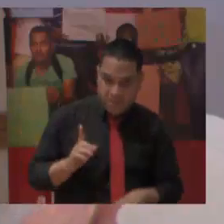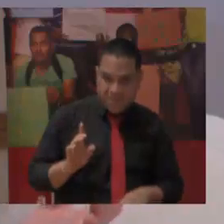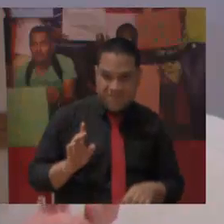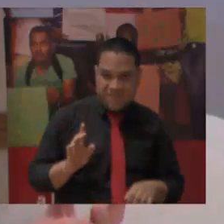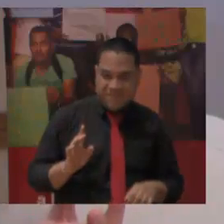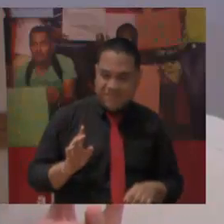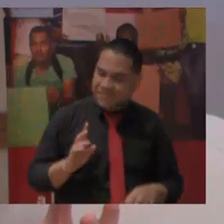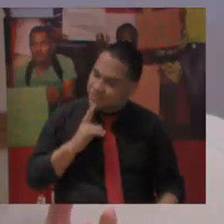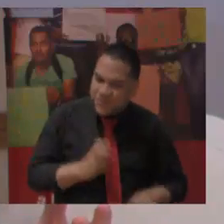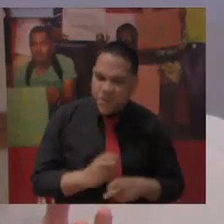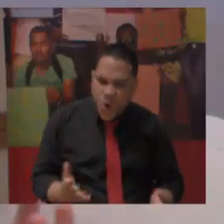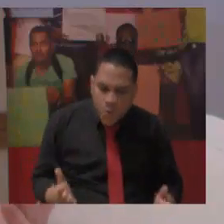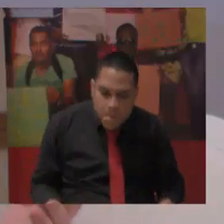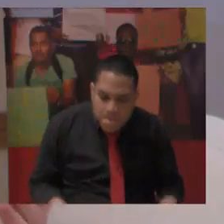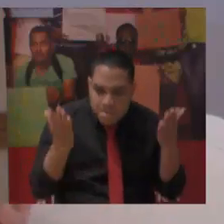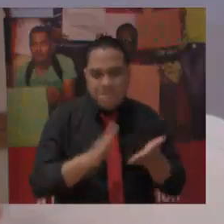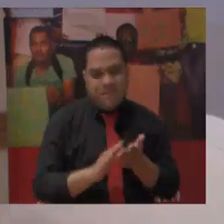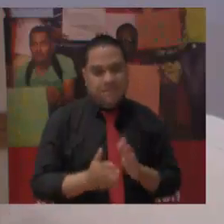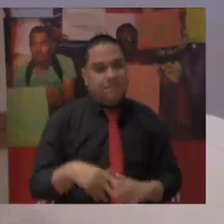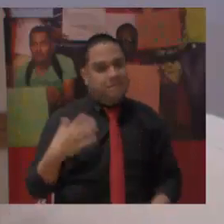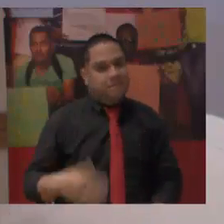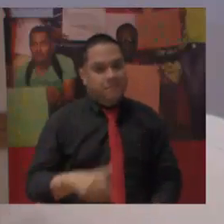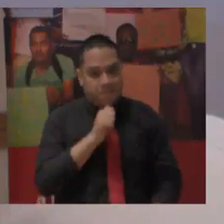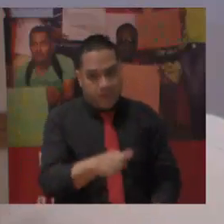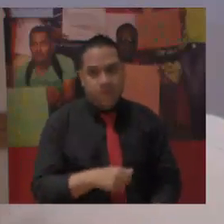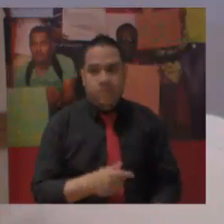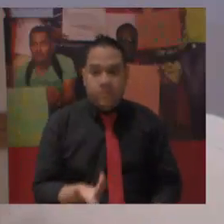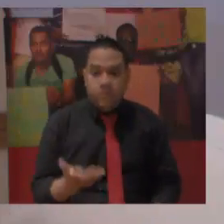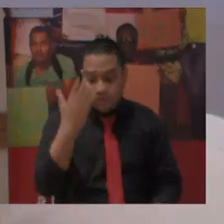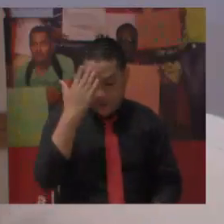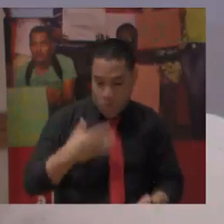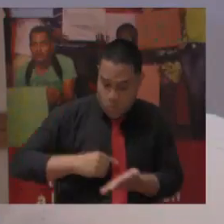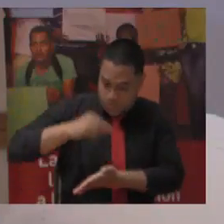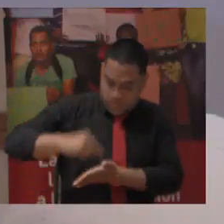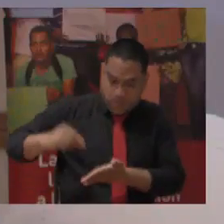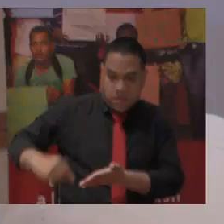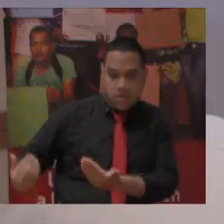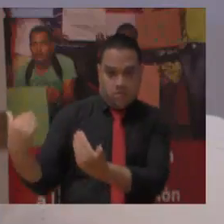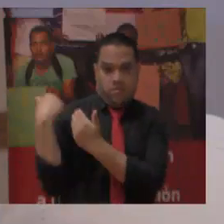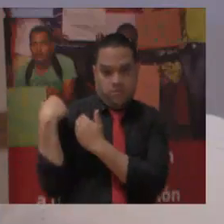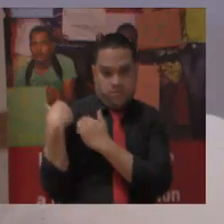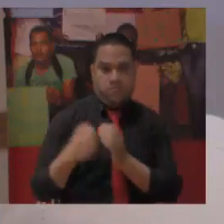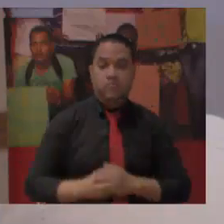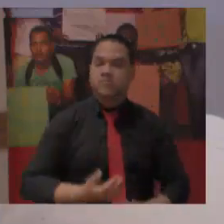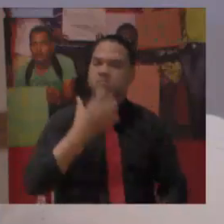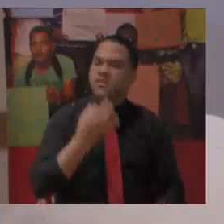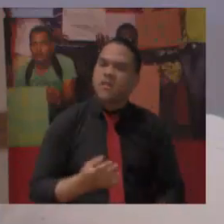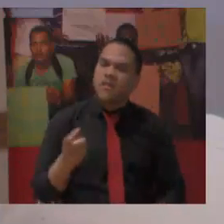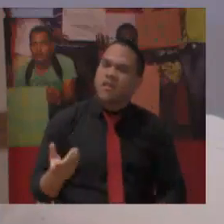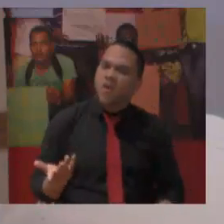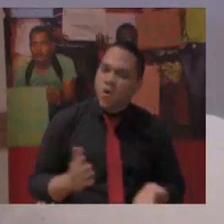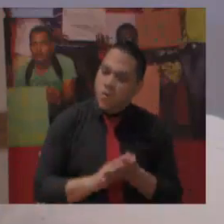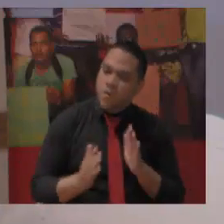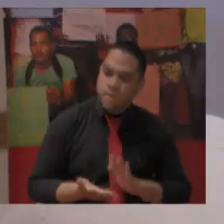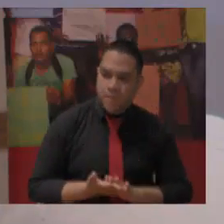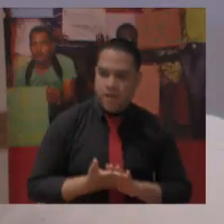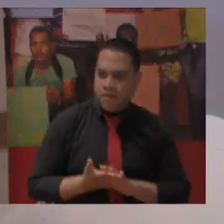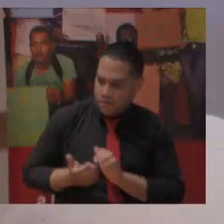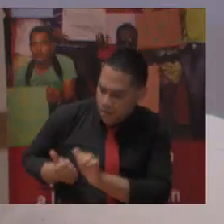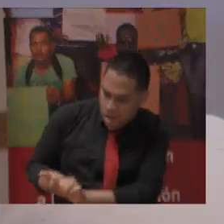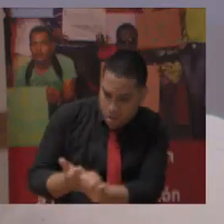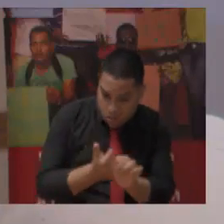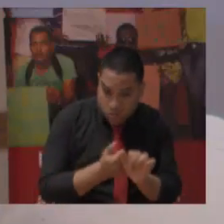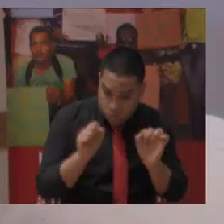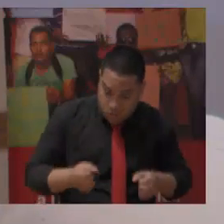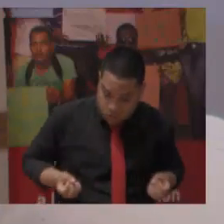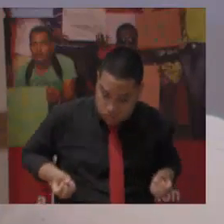de sacar adelante la paz en realidad. Eso se trata de una firma. Aquí en realidad es qué paz estamos construyendo cada uno desde